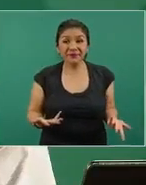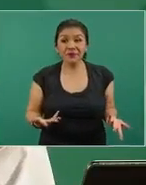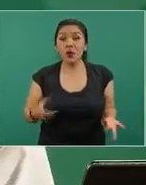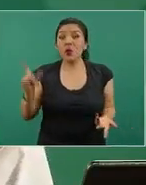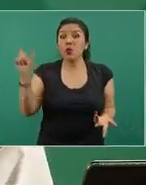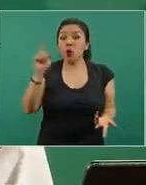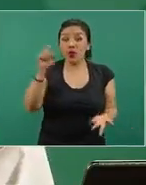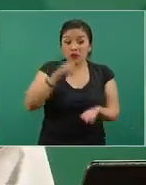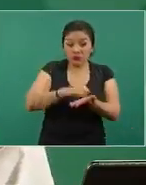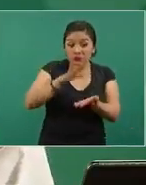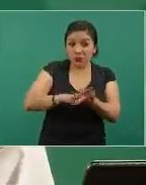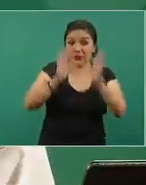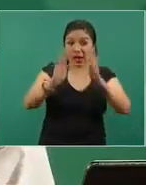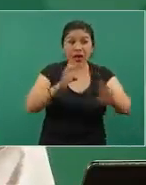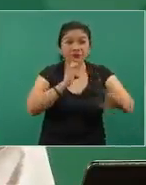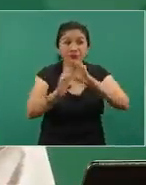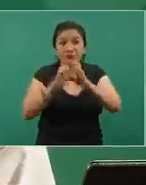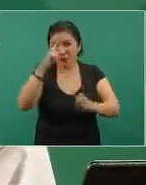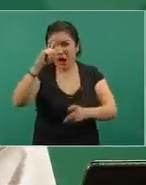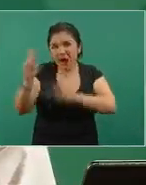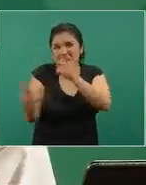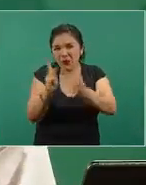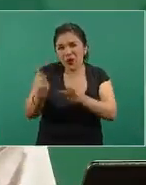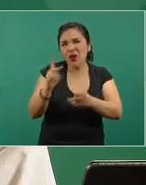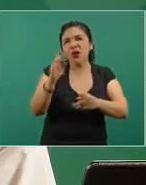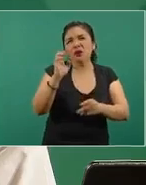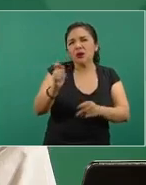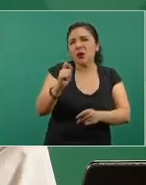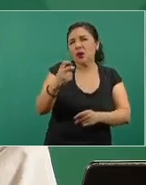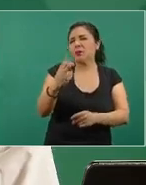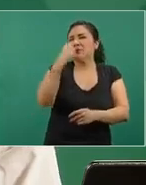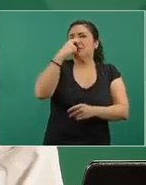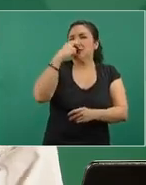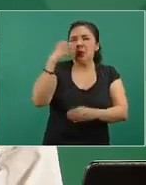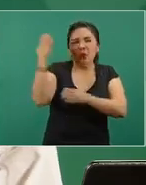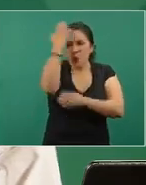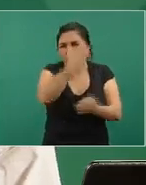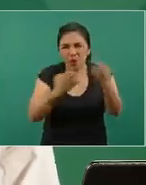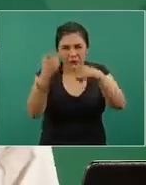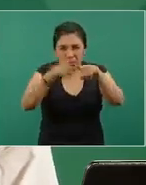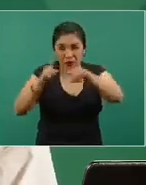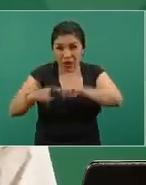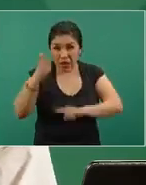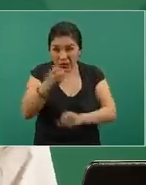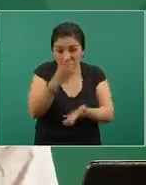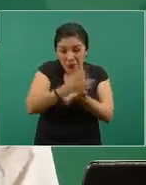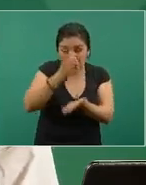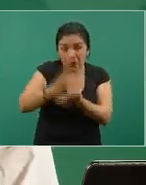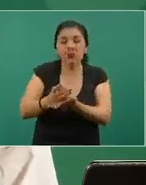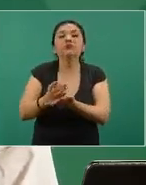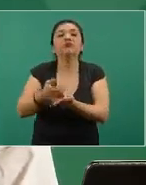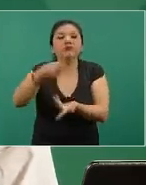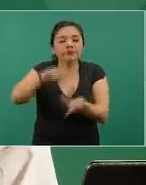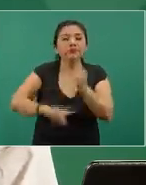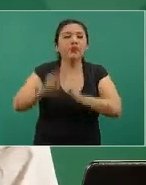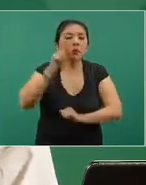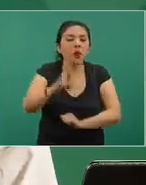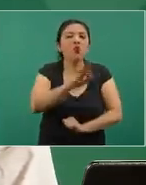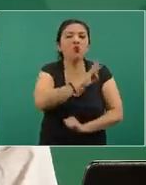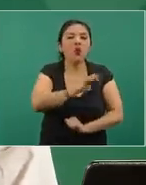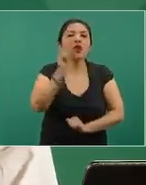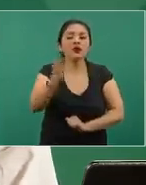Cuando tenemos resultados de una encuesta serológica, precisamente lo que detectamos es qué proporción de la